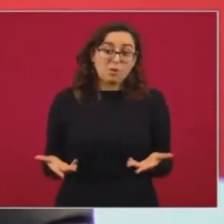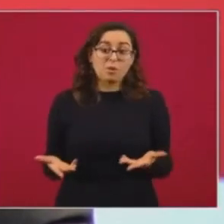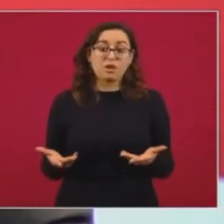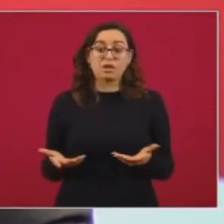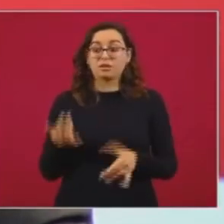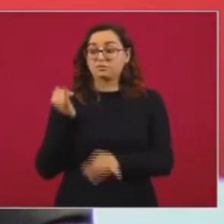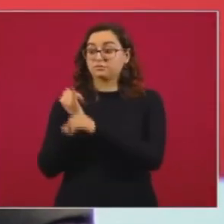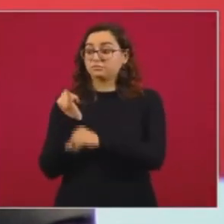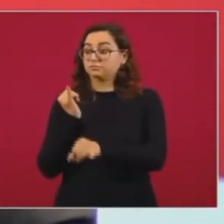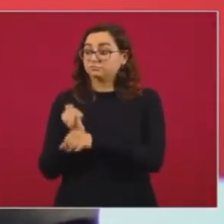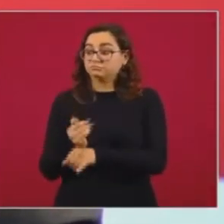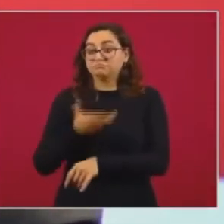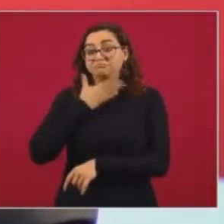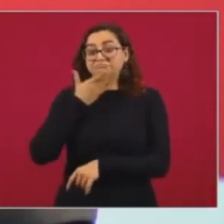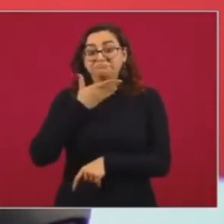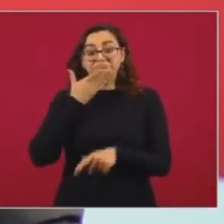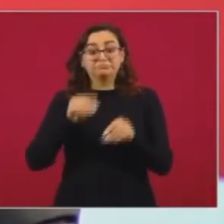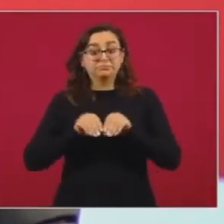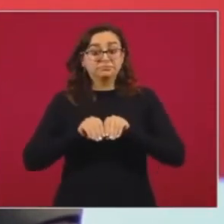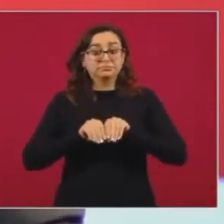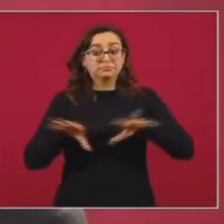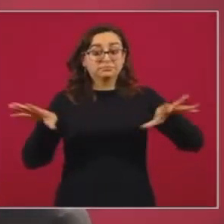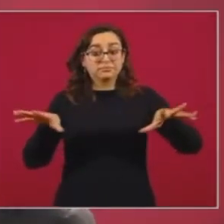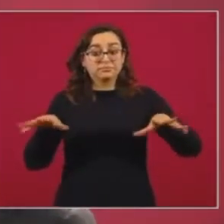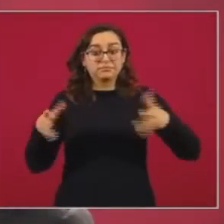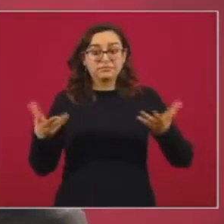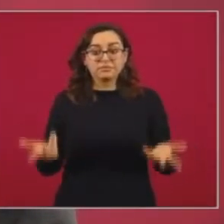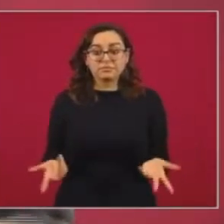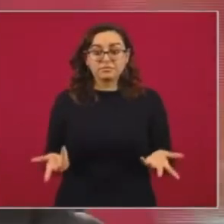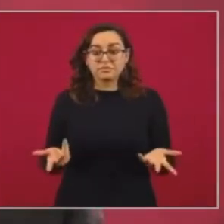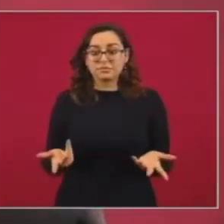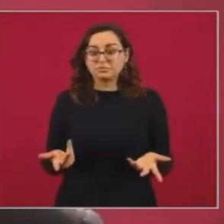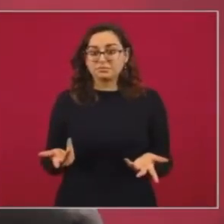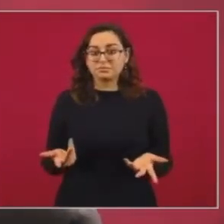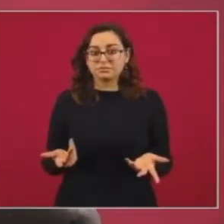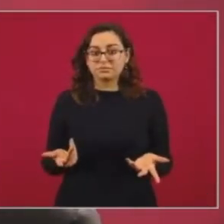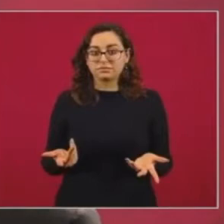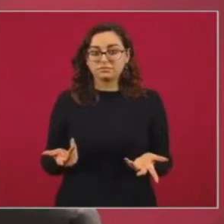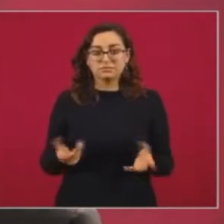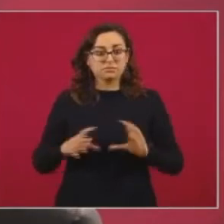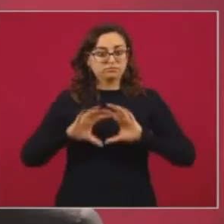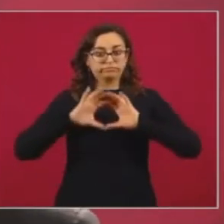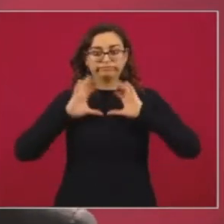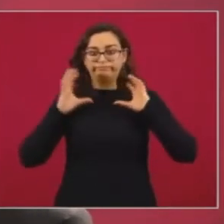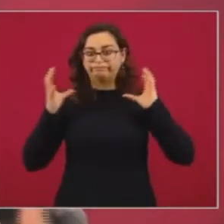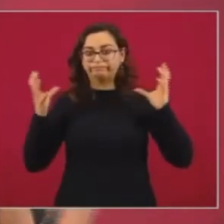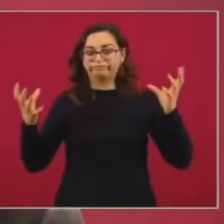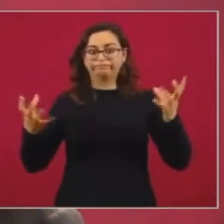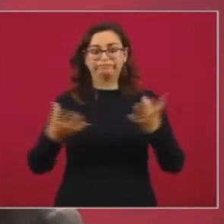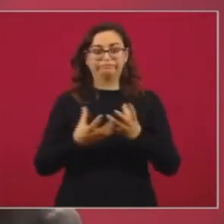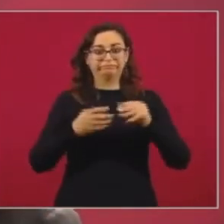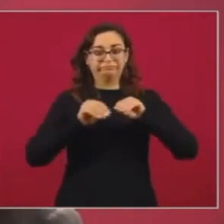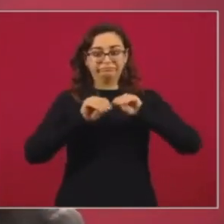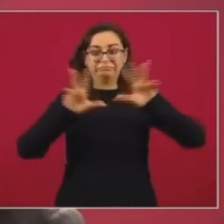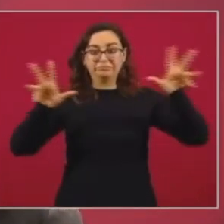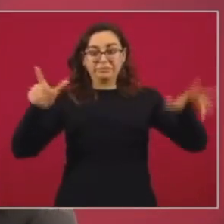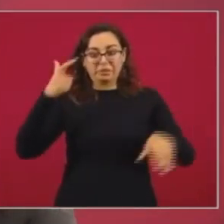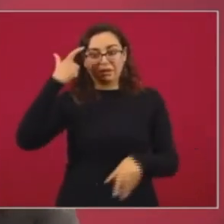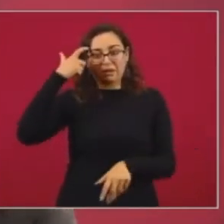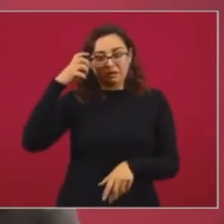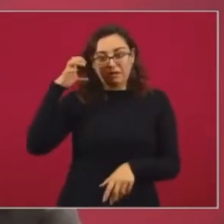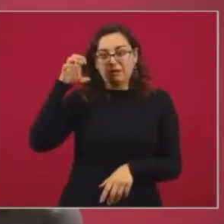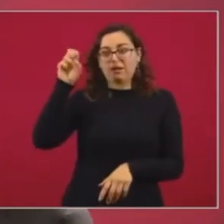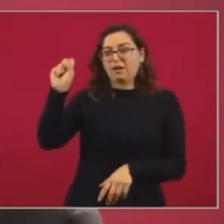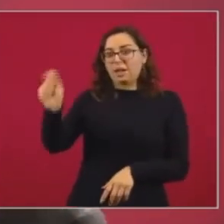electrónicos de comunicación. La noticia se genera en un sitio, recorre el mundo y ya queda una idea de que es